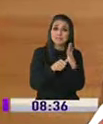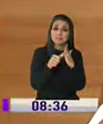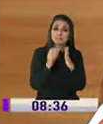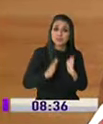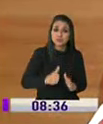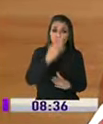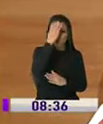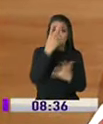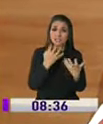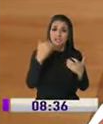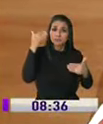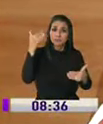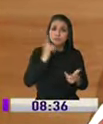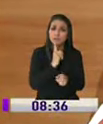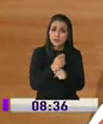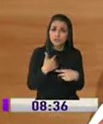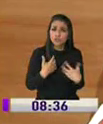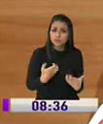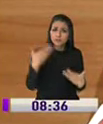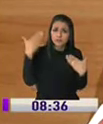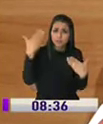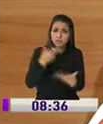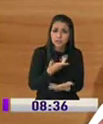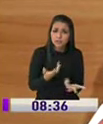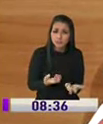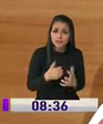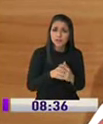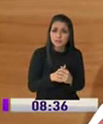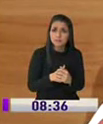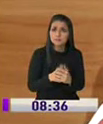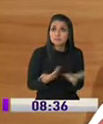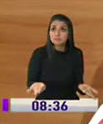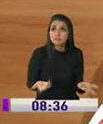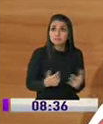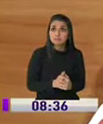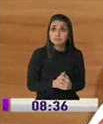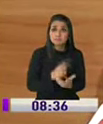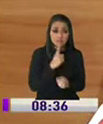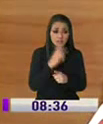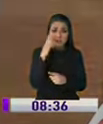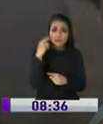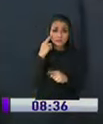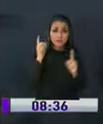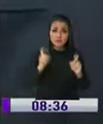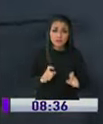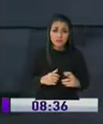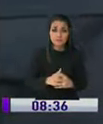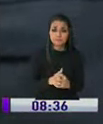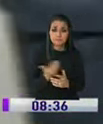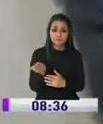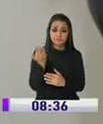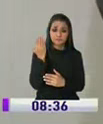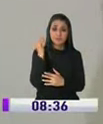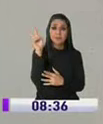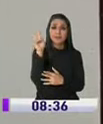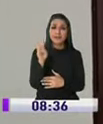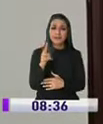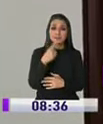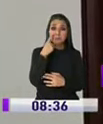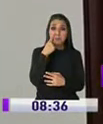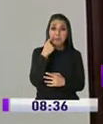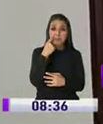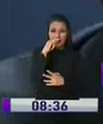tema. Claro que hay que discutir el tema. Desde la política criminal, obviamente que hay que hacerlo. El viernes anterior, el padre del menor